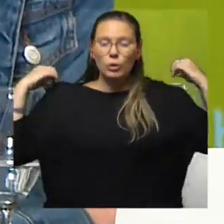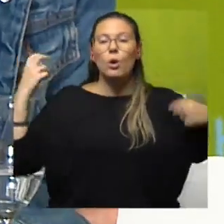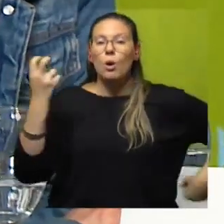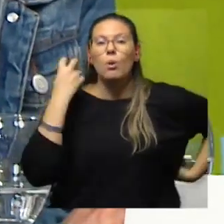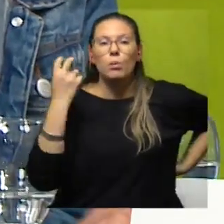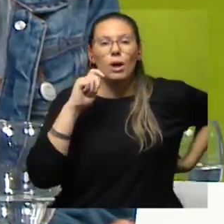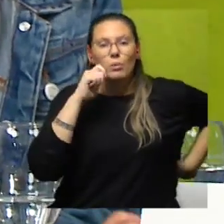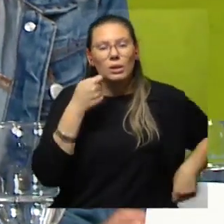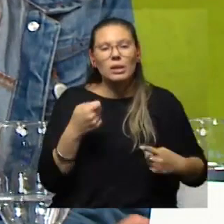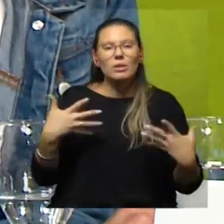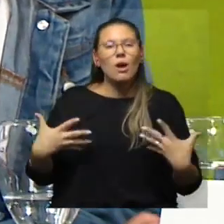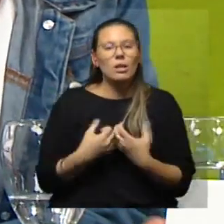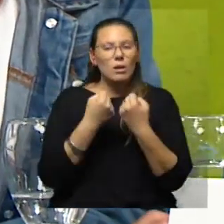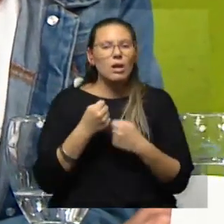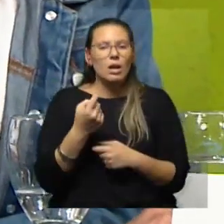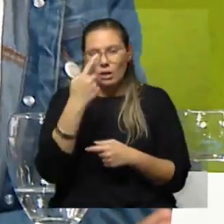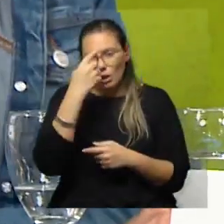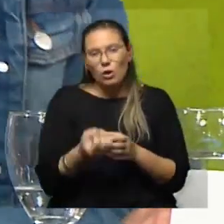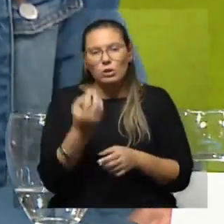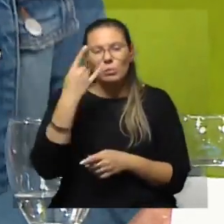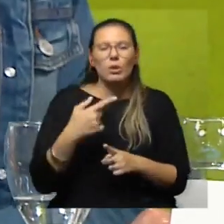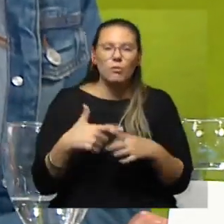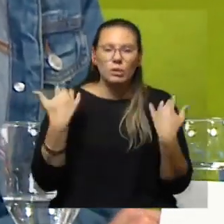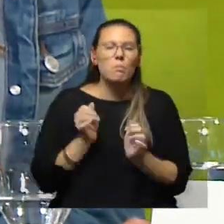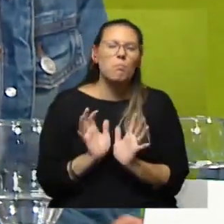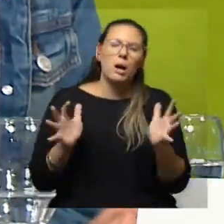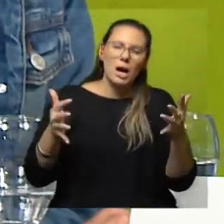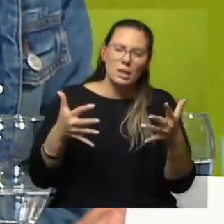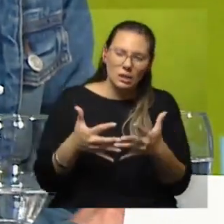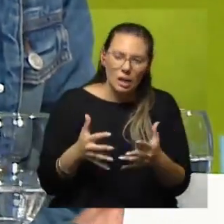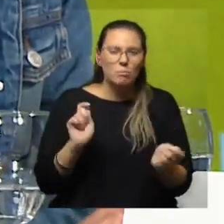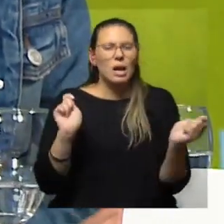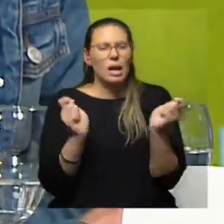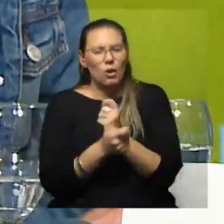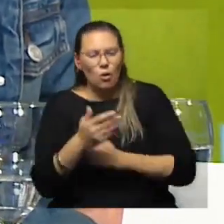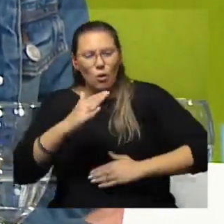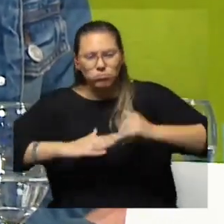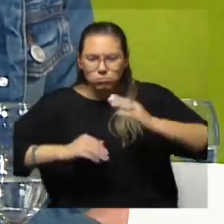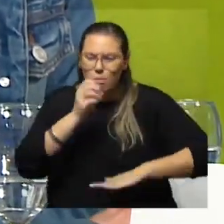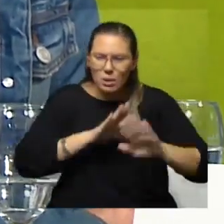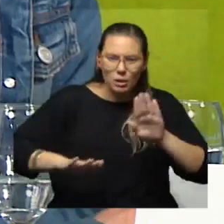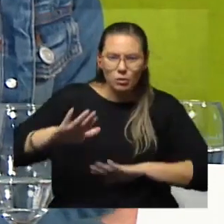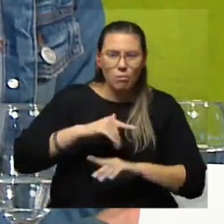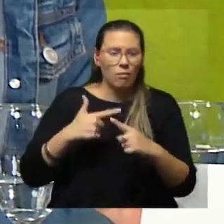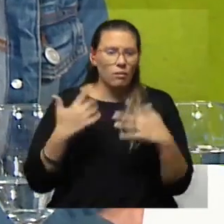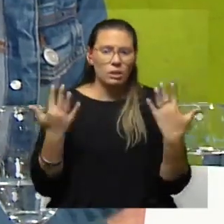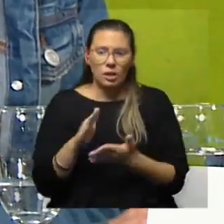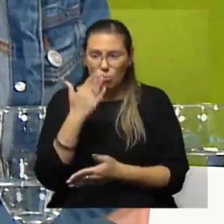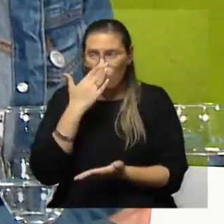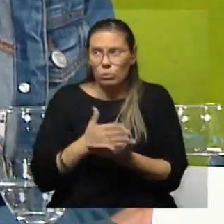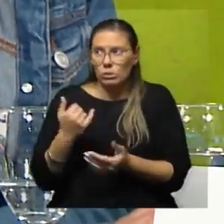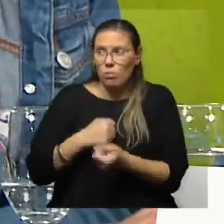lindo aniversario con este concepto, ¿no? De festejemos. Tuvimos pandemia, tuvimos reformas, hicimos un montón de cosas. No venimos festejando en este último